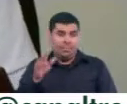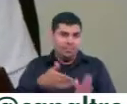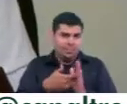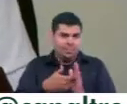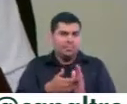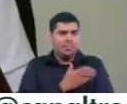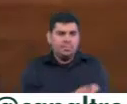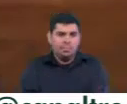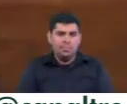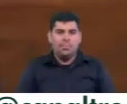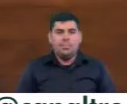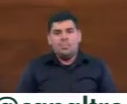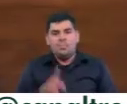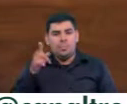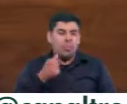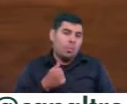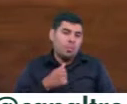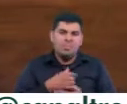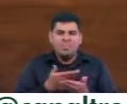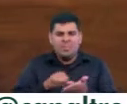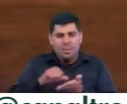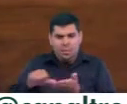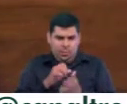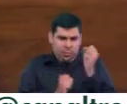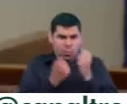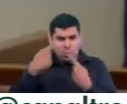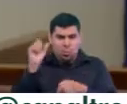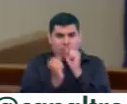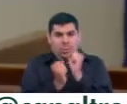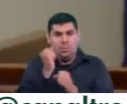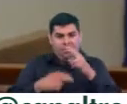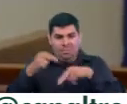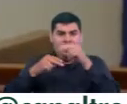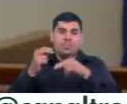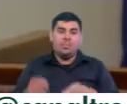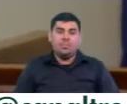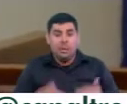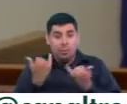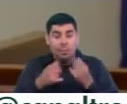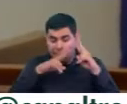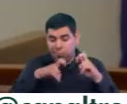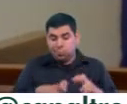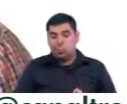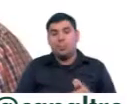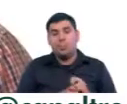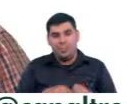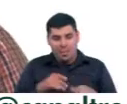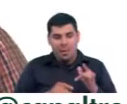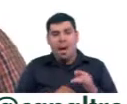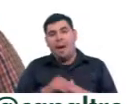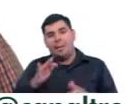de la anterior administración departamental son investigados por presuntas irregularidades en la licitación y hoy